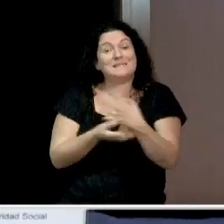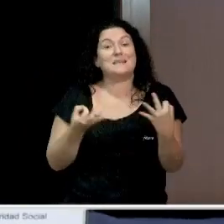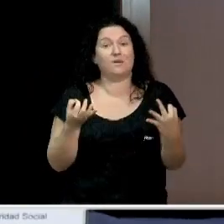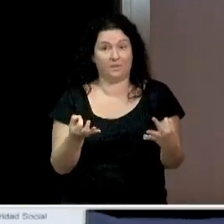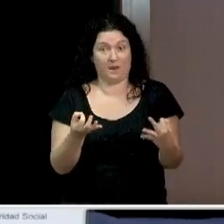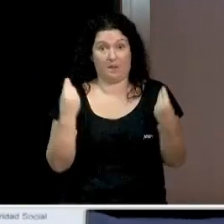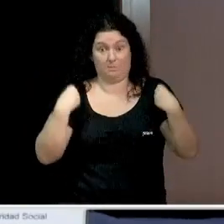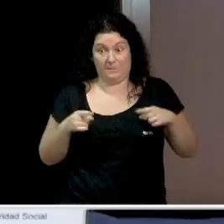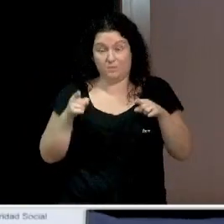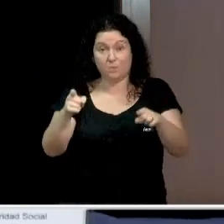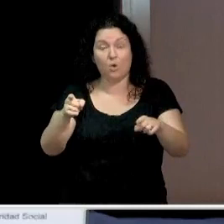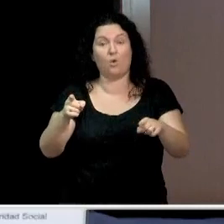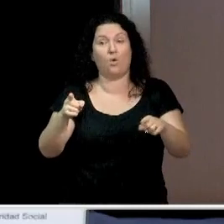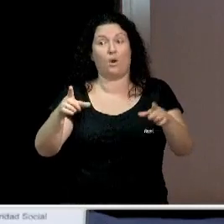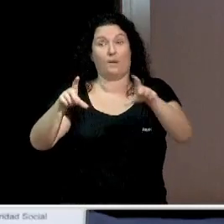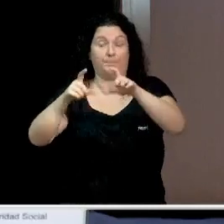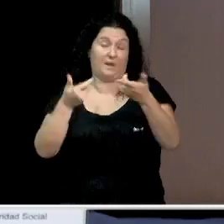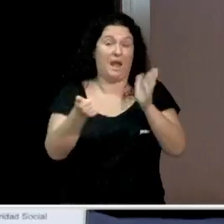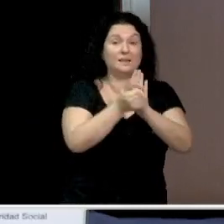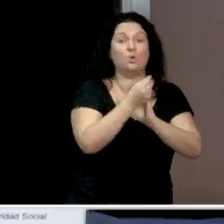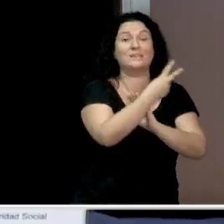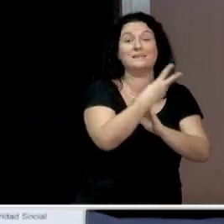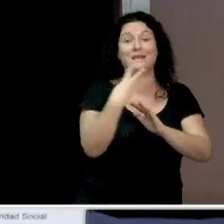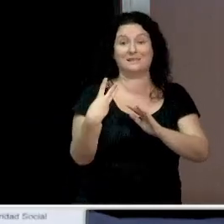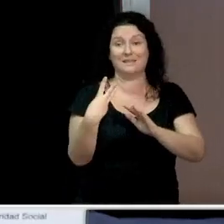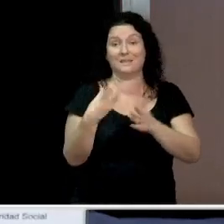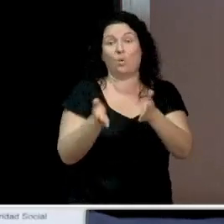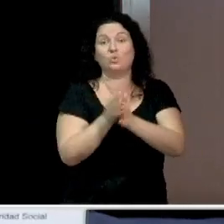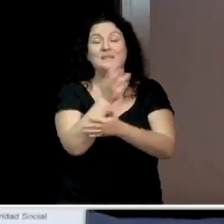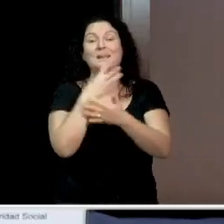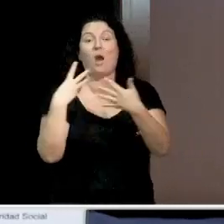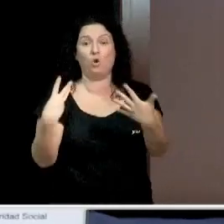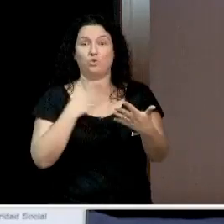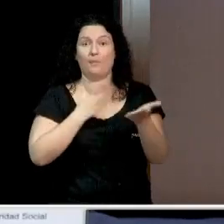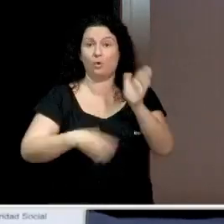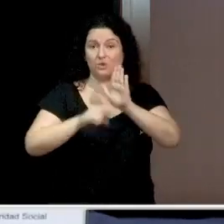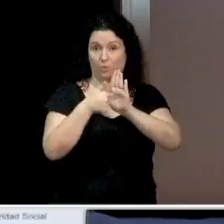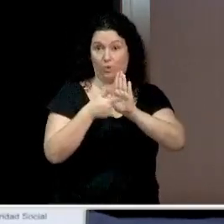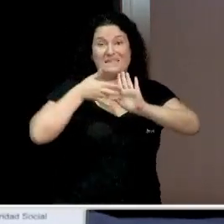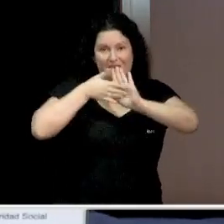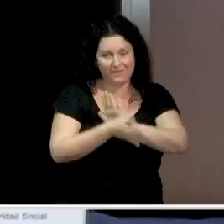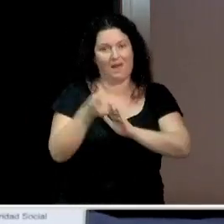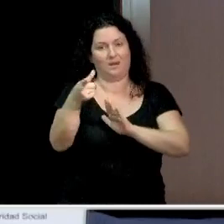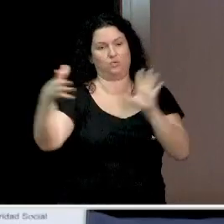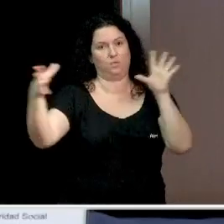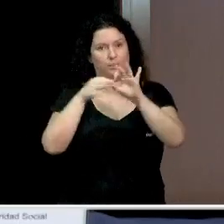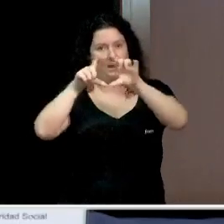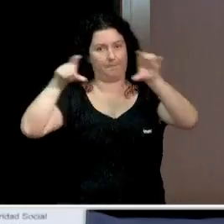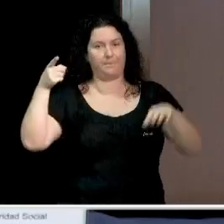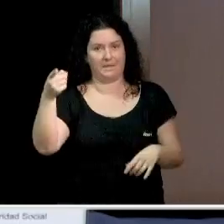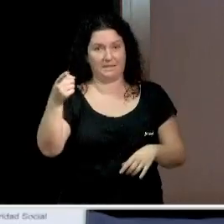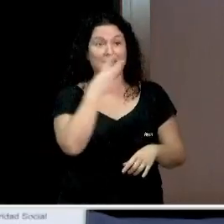exégesis conjunta de los artículos 33 y 38 de la Constitución española. El artículo